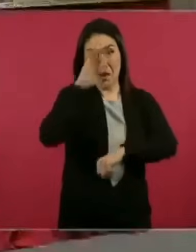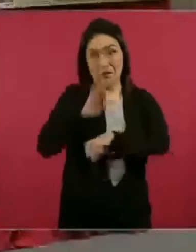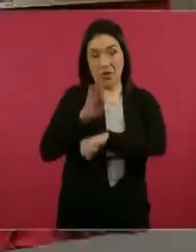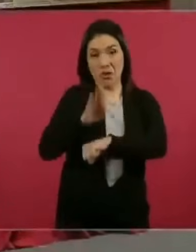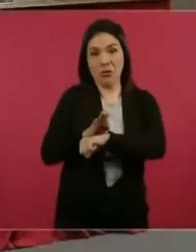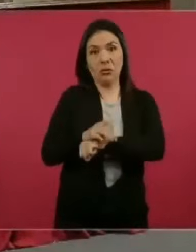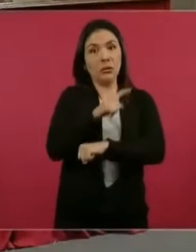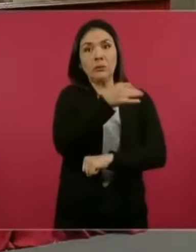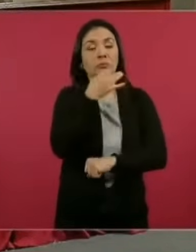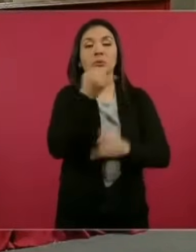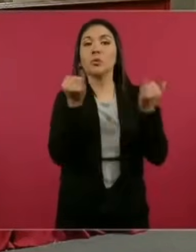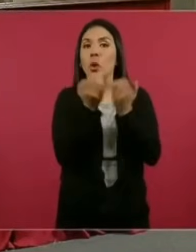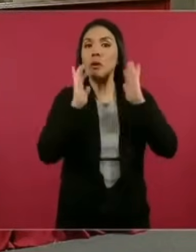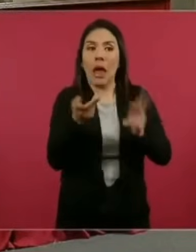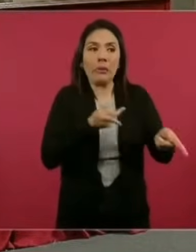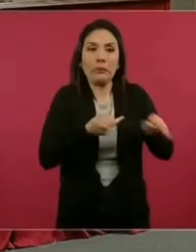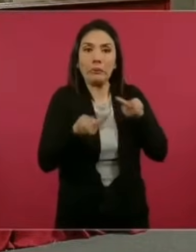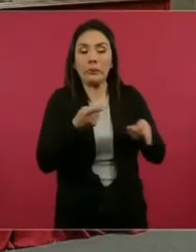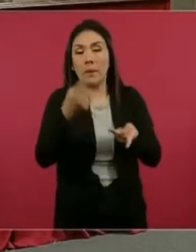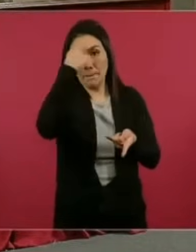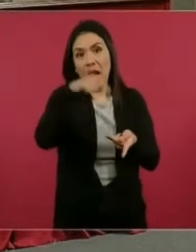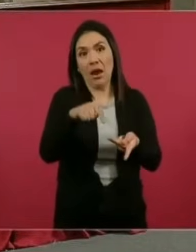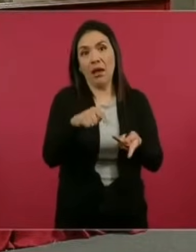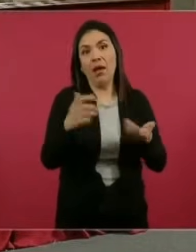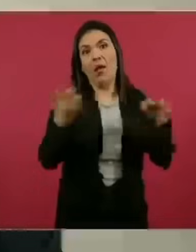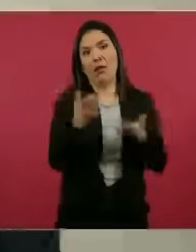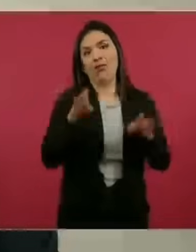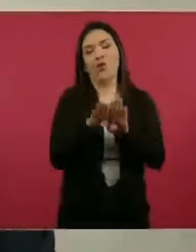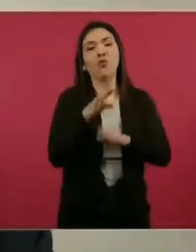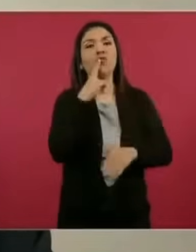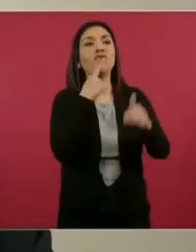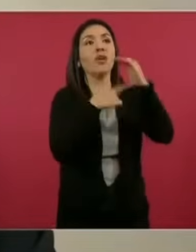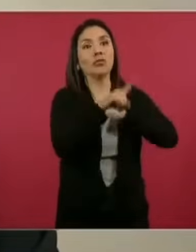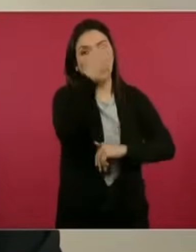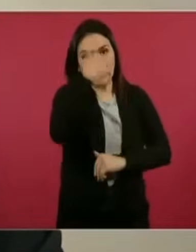protección ya estaba actuando en función de lo que se le denunció.